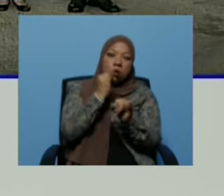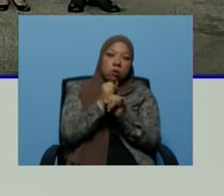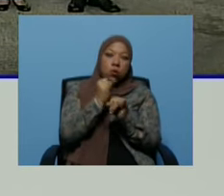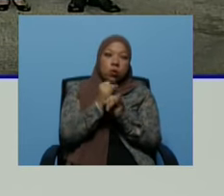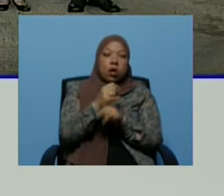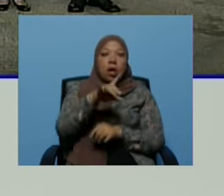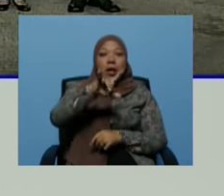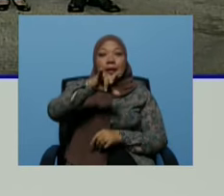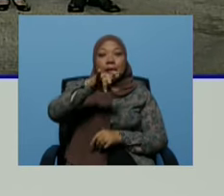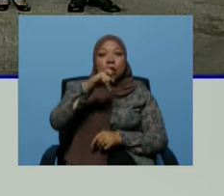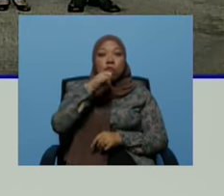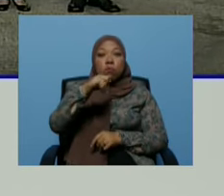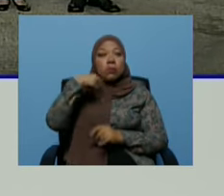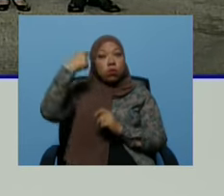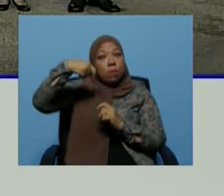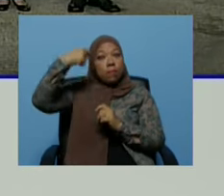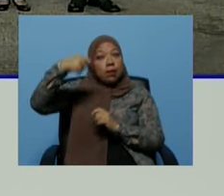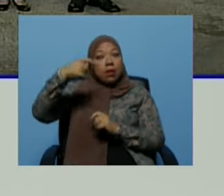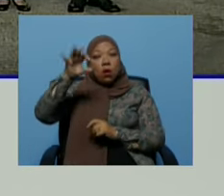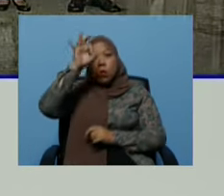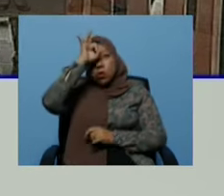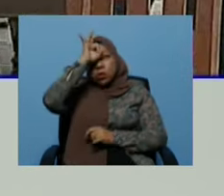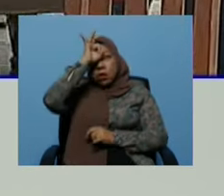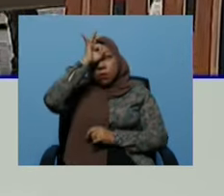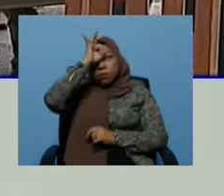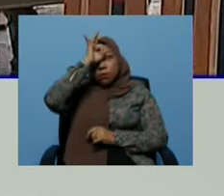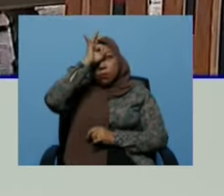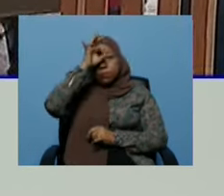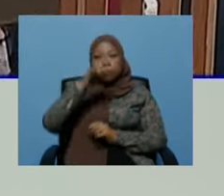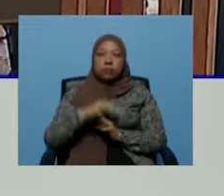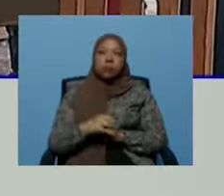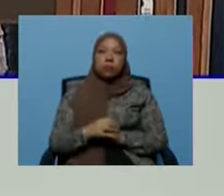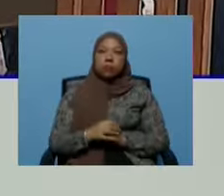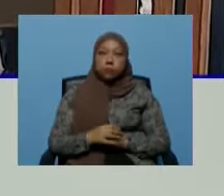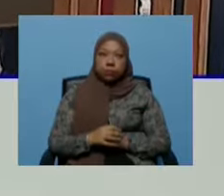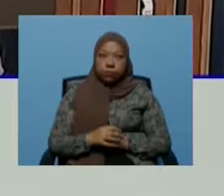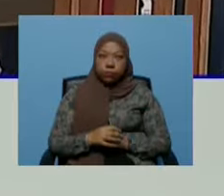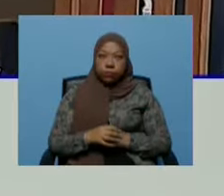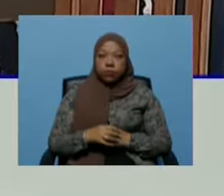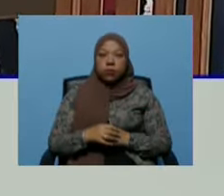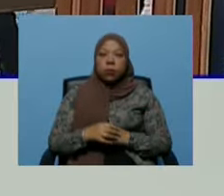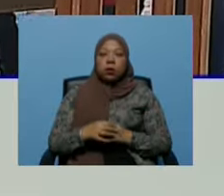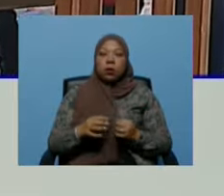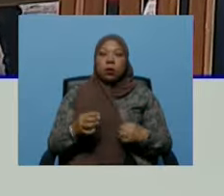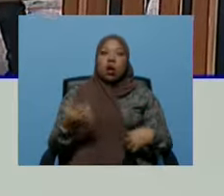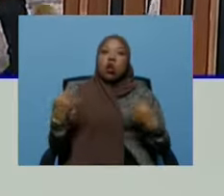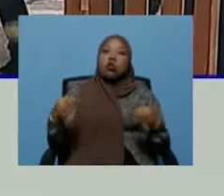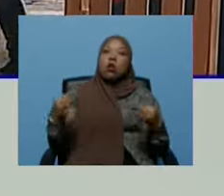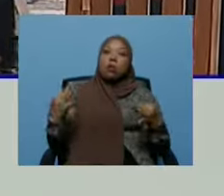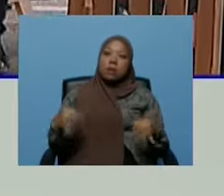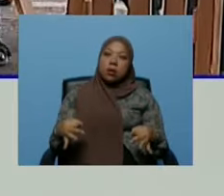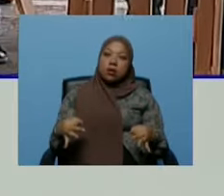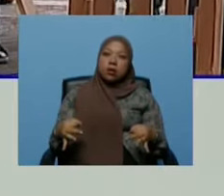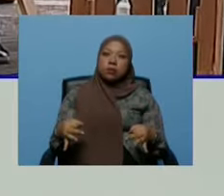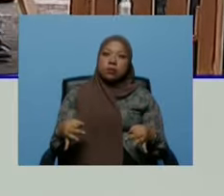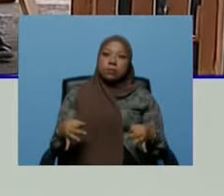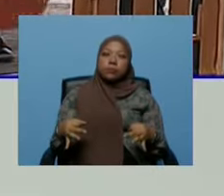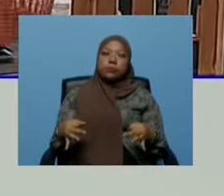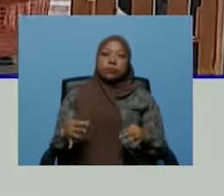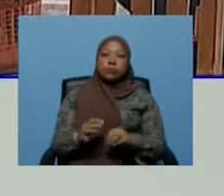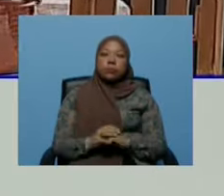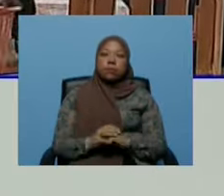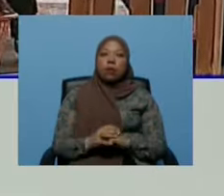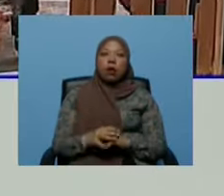decadente de Estados Unidos y Europa quieren transmitir los antivalores y convertirlos, normalizar los antivalores